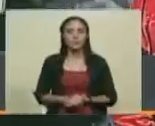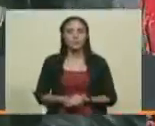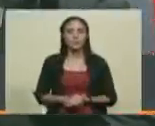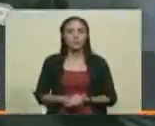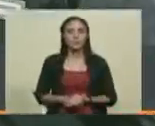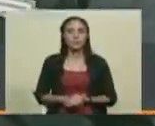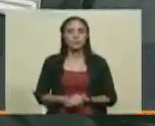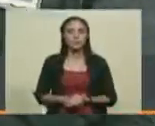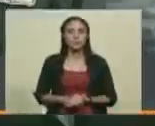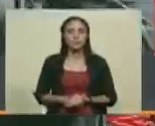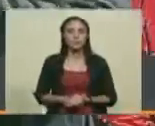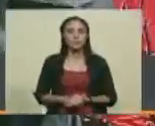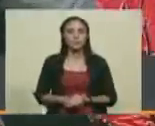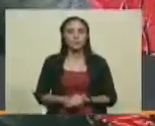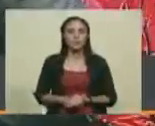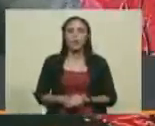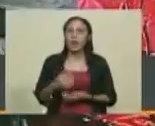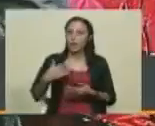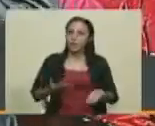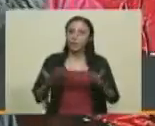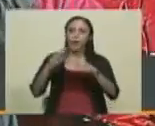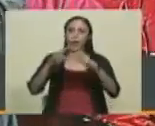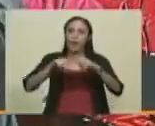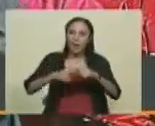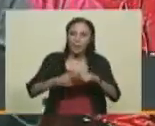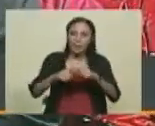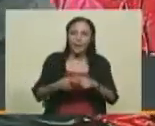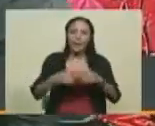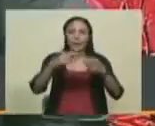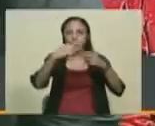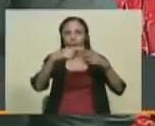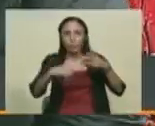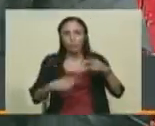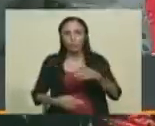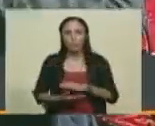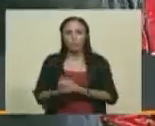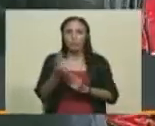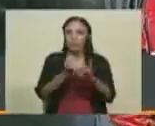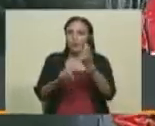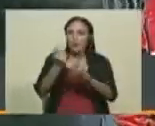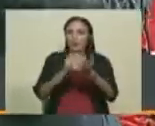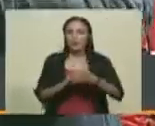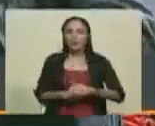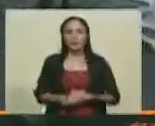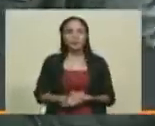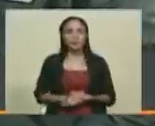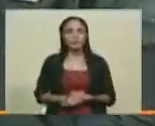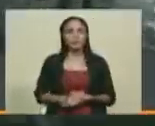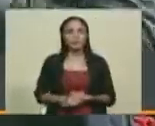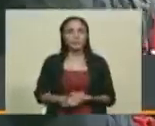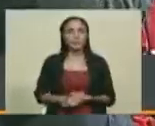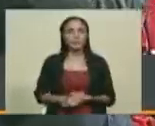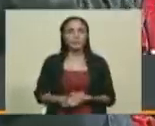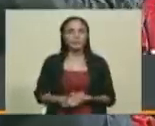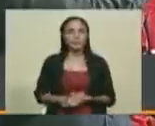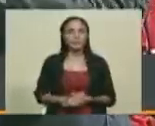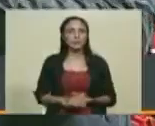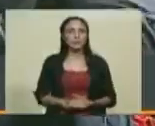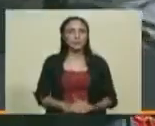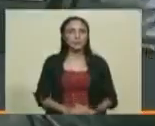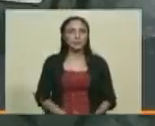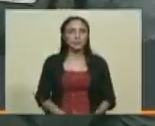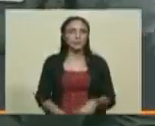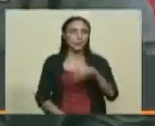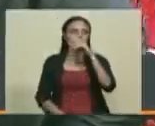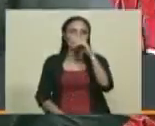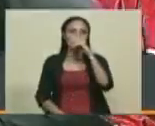dándonos las herramientas, los materiales, los insumos y las cosas mínimas que necesitamos para recuperar